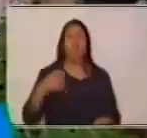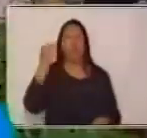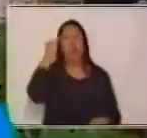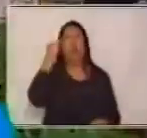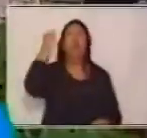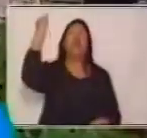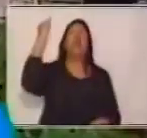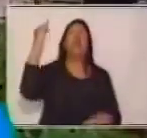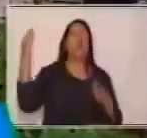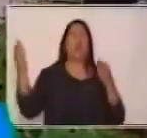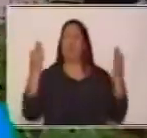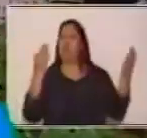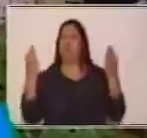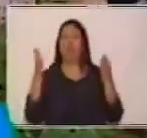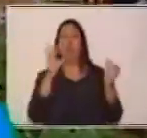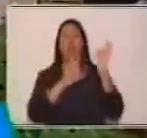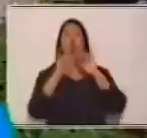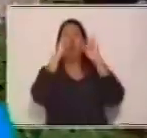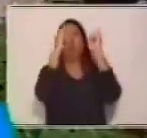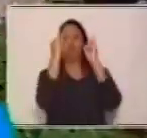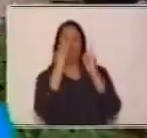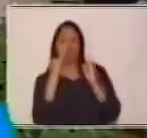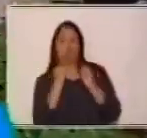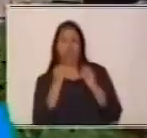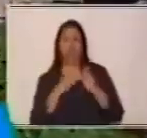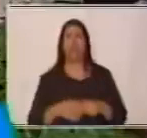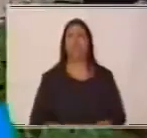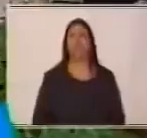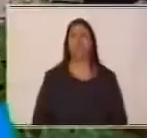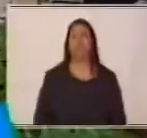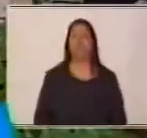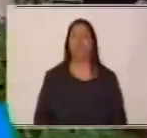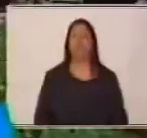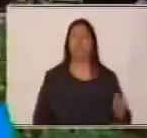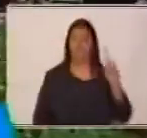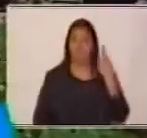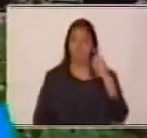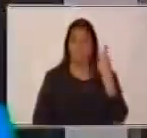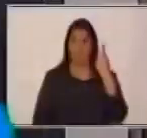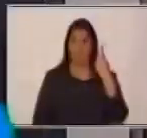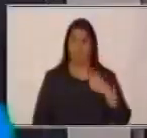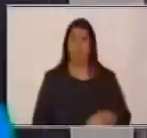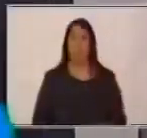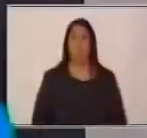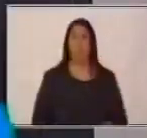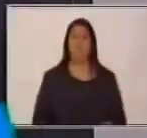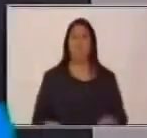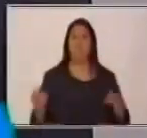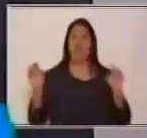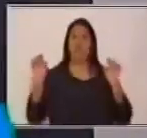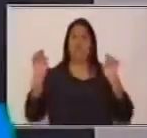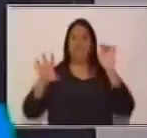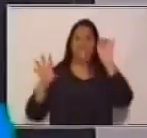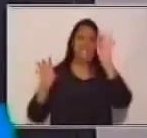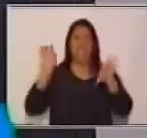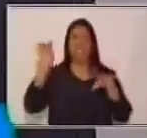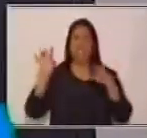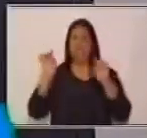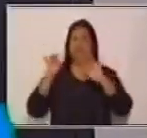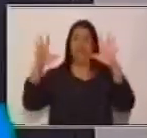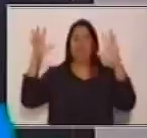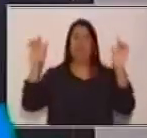comparación o una imagen. La primera expresión, echar chispas. ¿Qué crees tú que